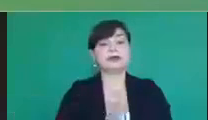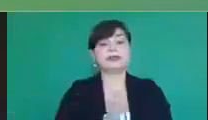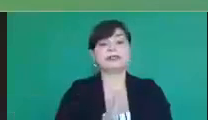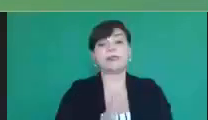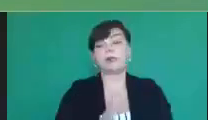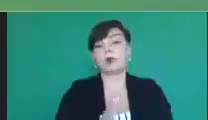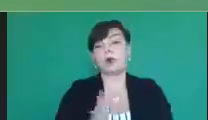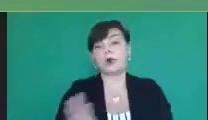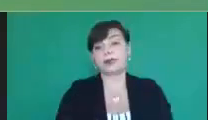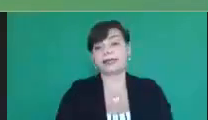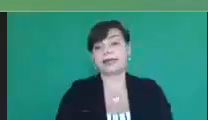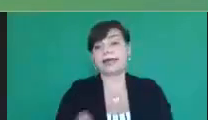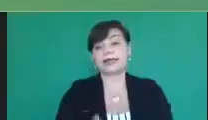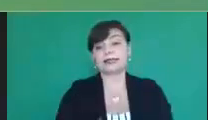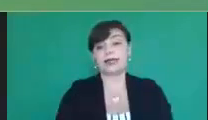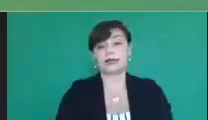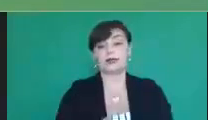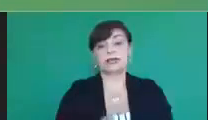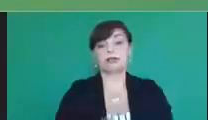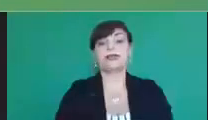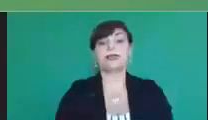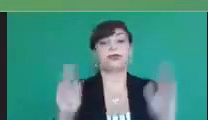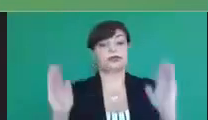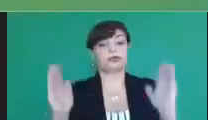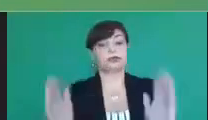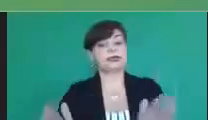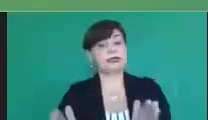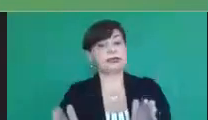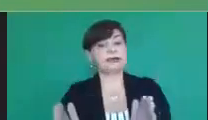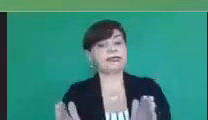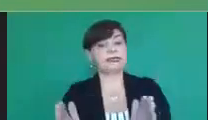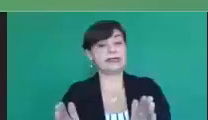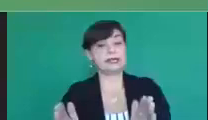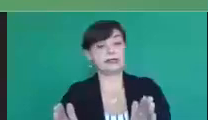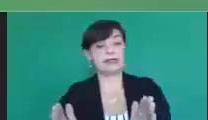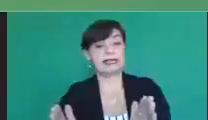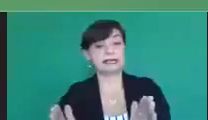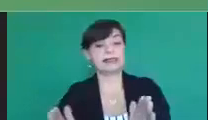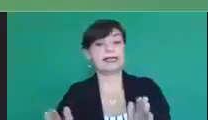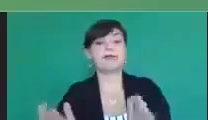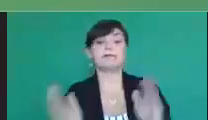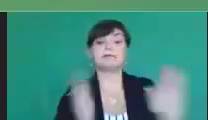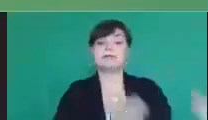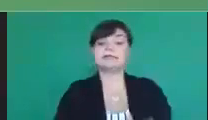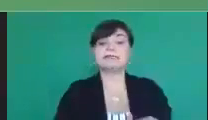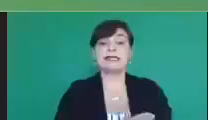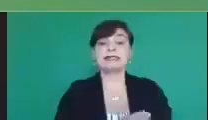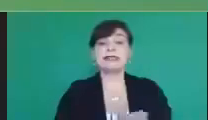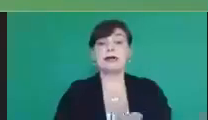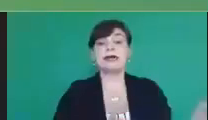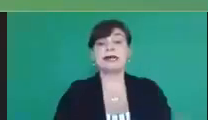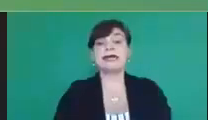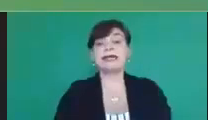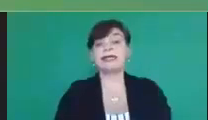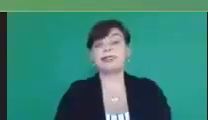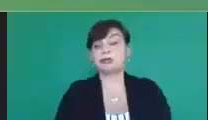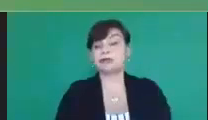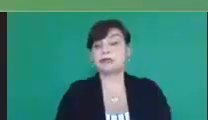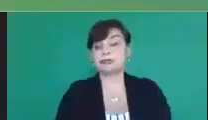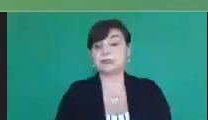se pudo completar ese año 14, que aunque no estaba en la base de datos de la NACEBE, sí estaba en el